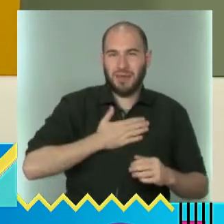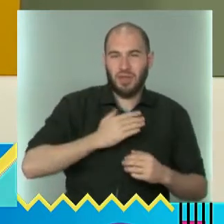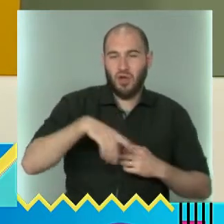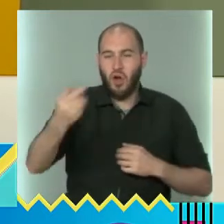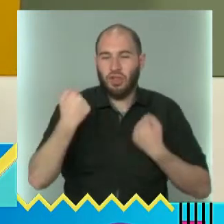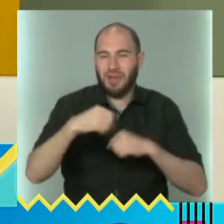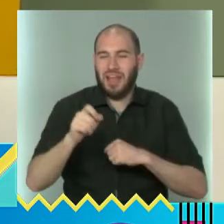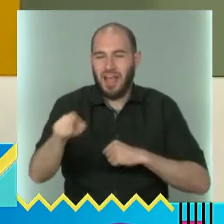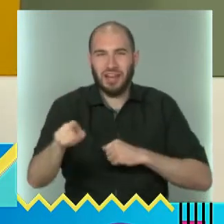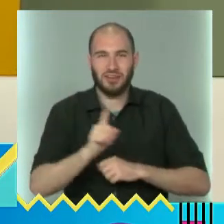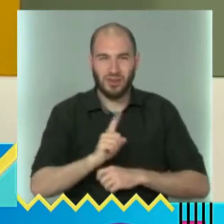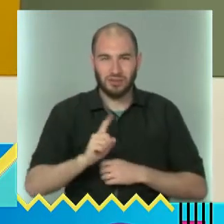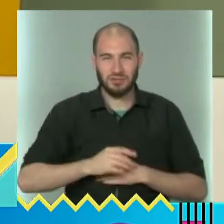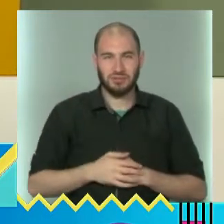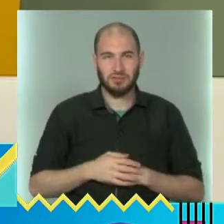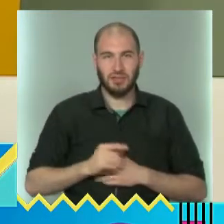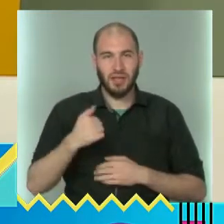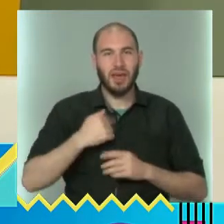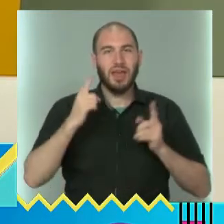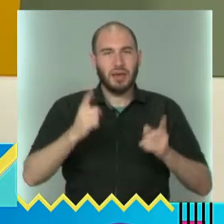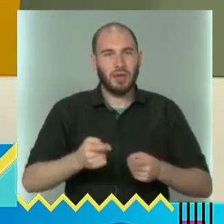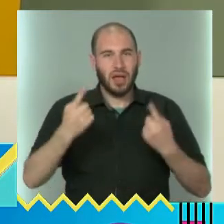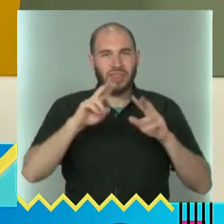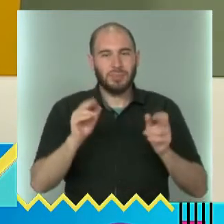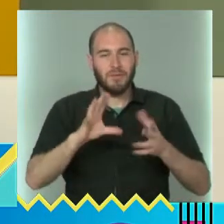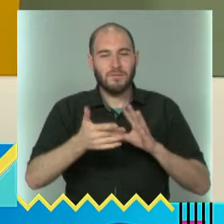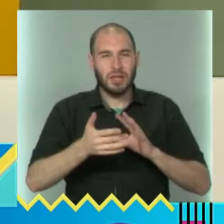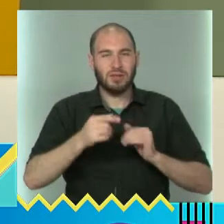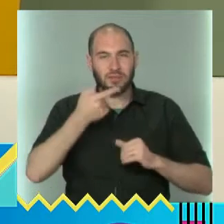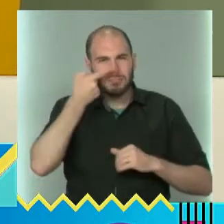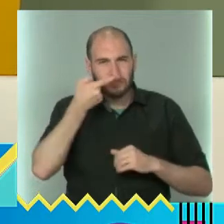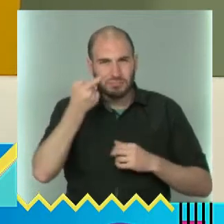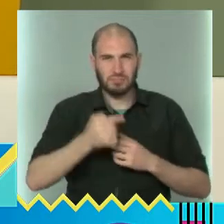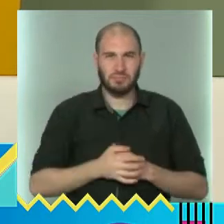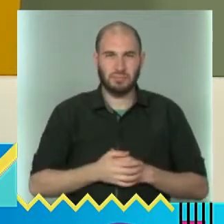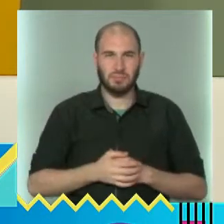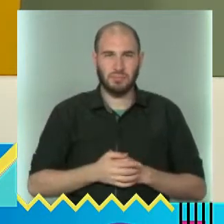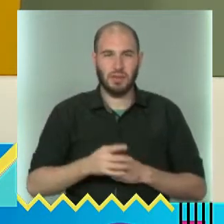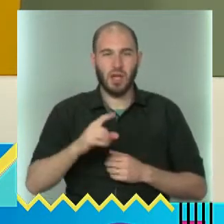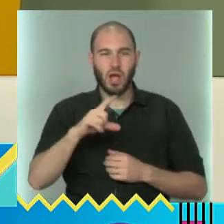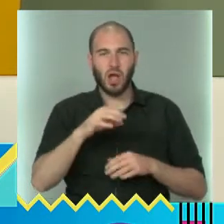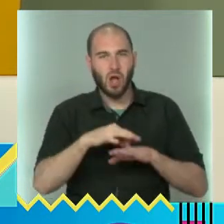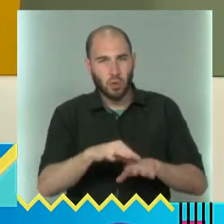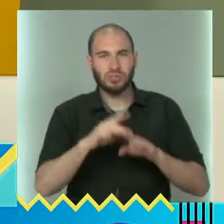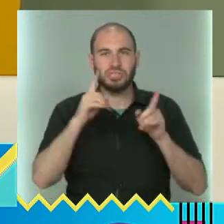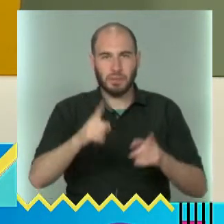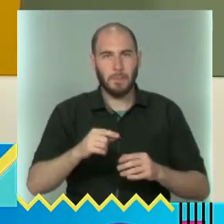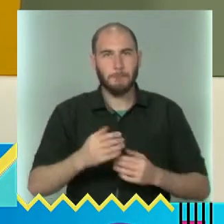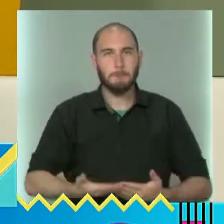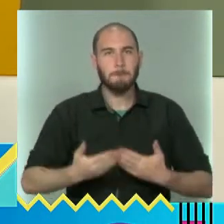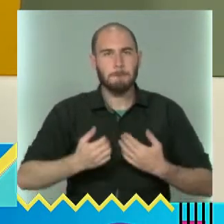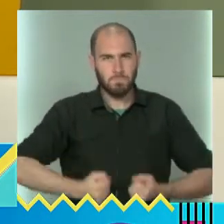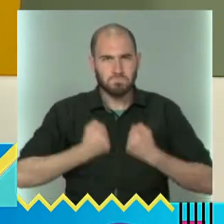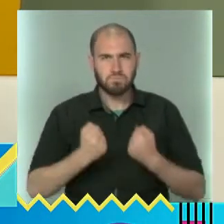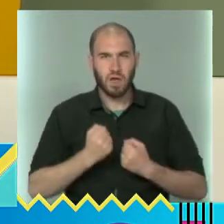otro. Entonces, esto también hace una cuestión de metodología muy interesante y por lo cual el coaching también está teniendo el poder que está